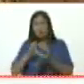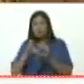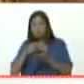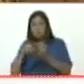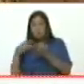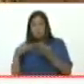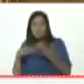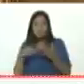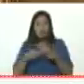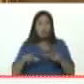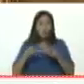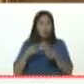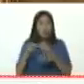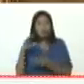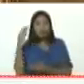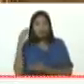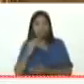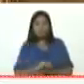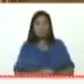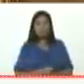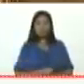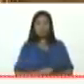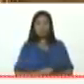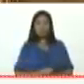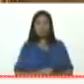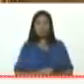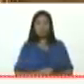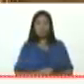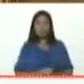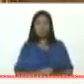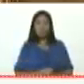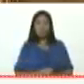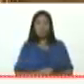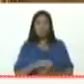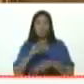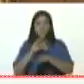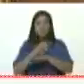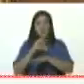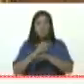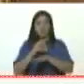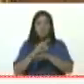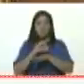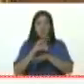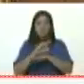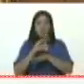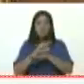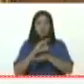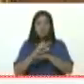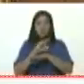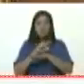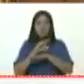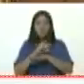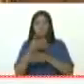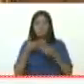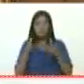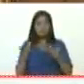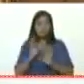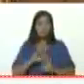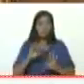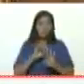Medellín, de Cali, etcétera, etcétera. En el Cauca. Cuidado. No nos permitamos